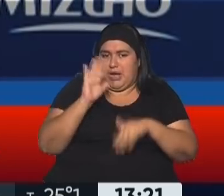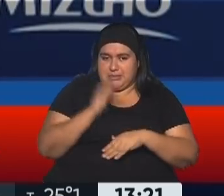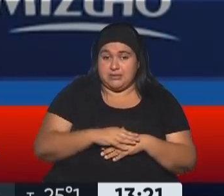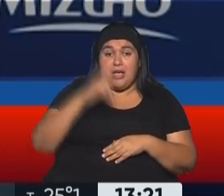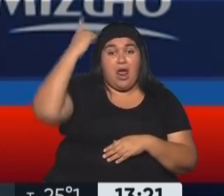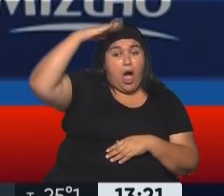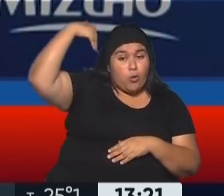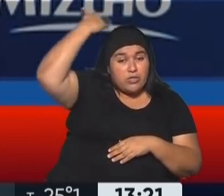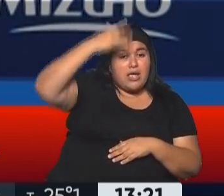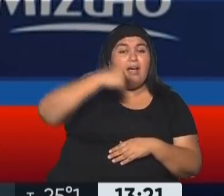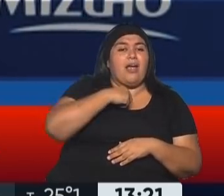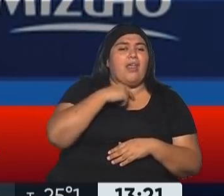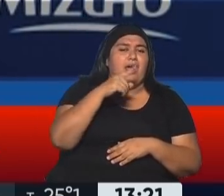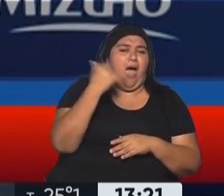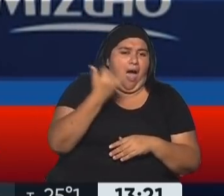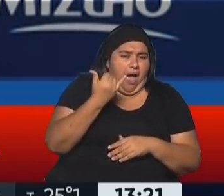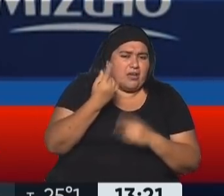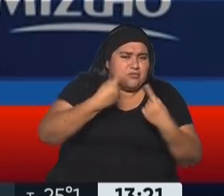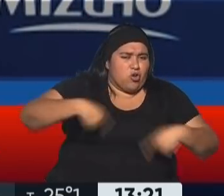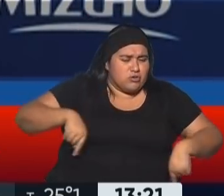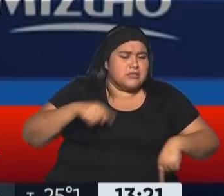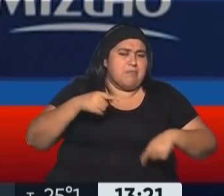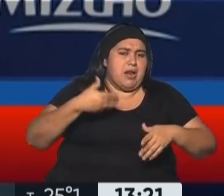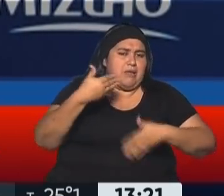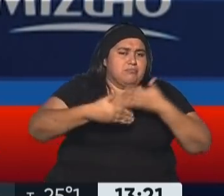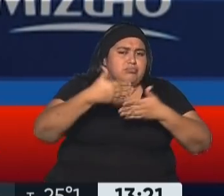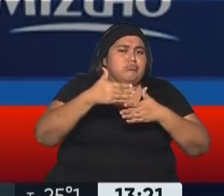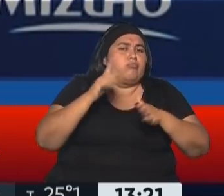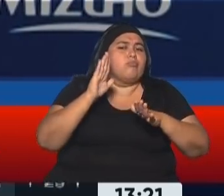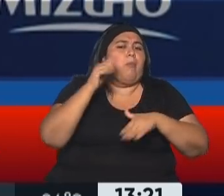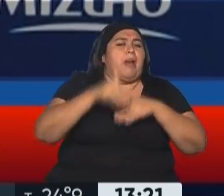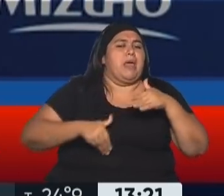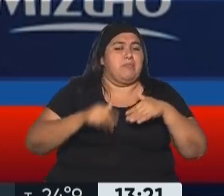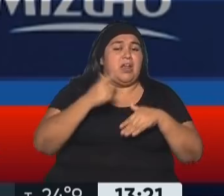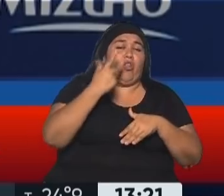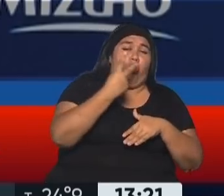enough to increase production by a certain degree, maybe